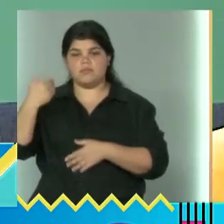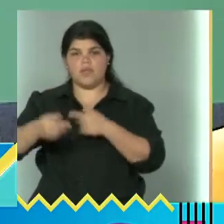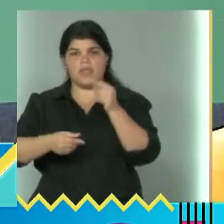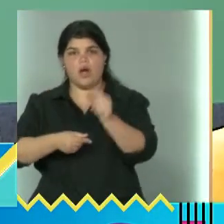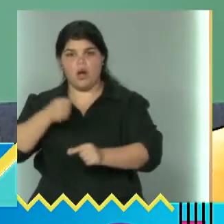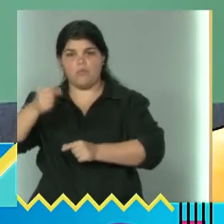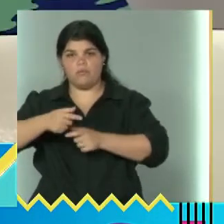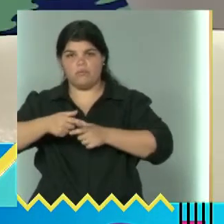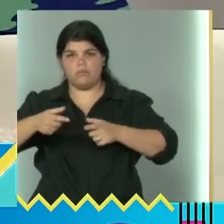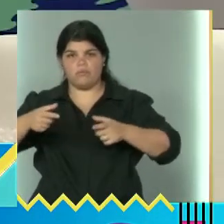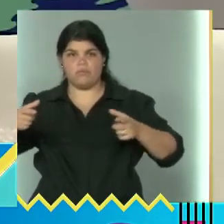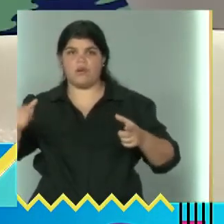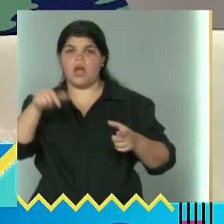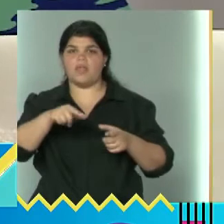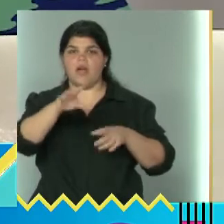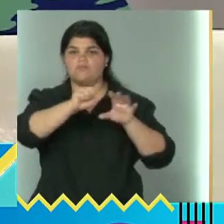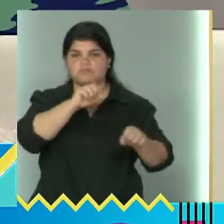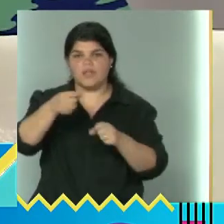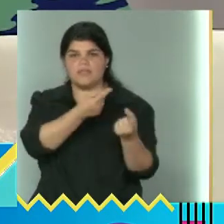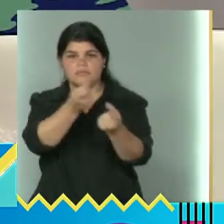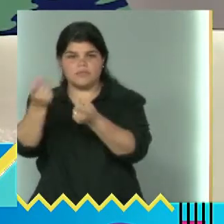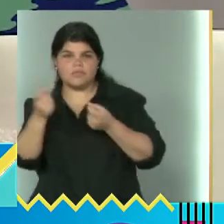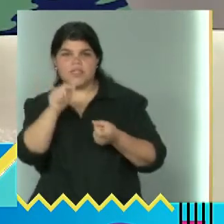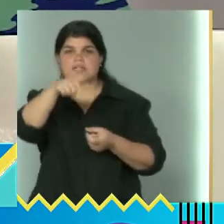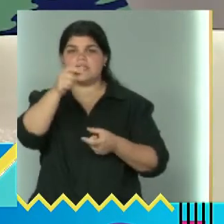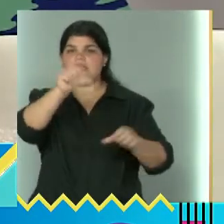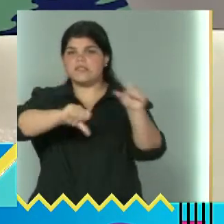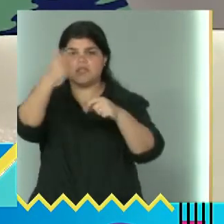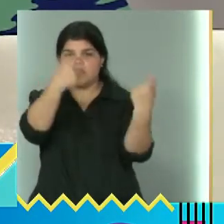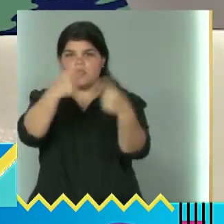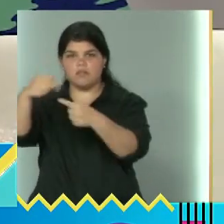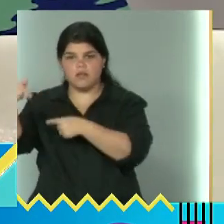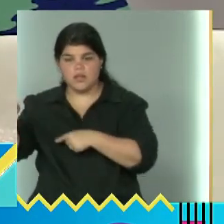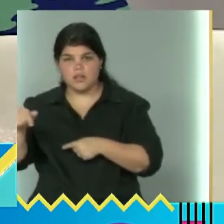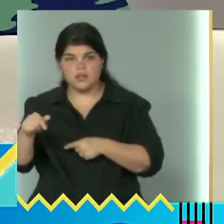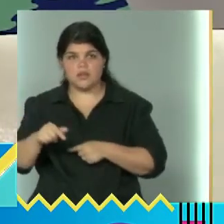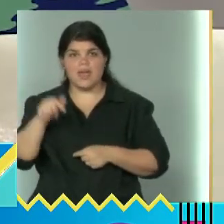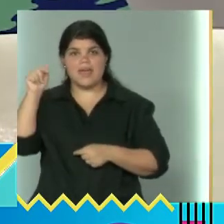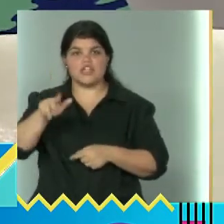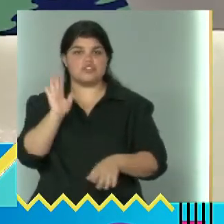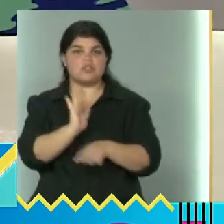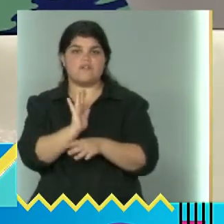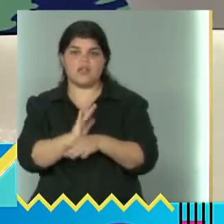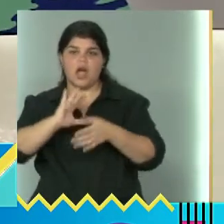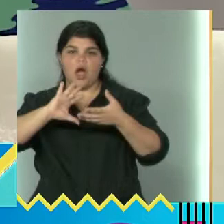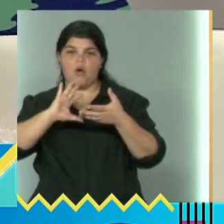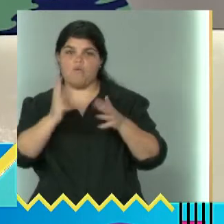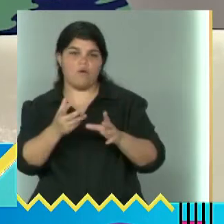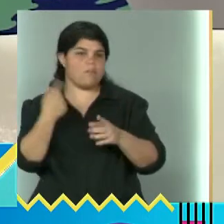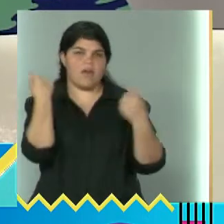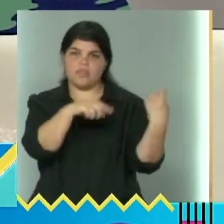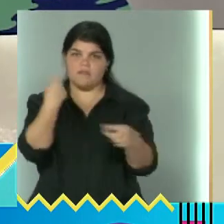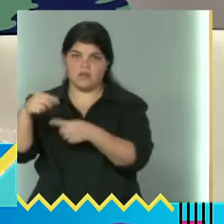como de distintos lados, de distintas ciencias, y eso creó diferentes corrientes. Yo creo que